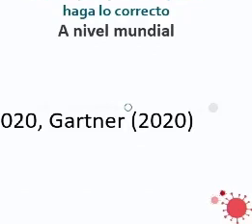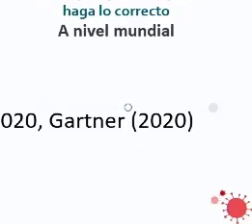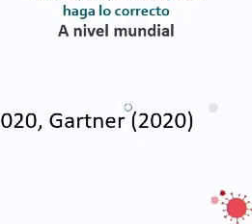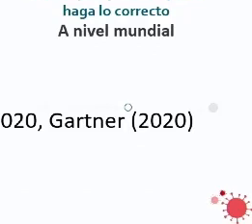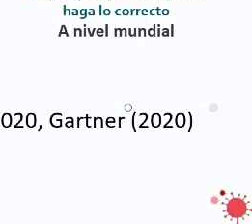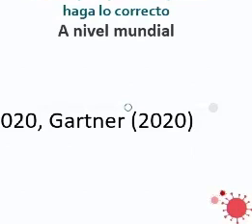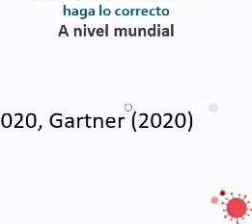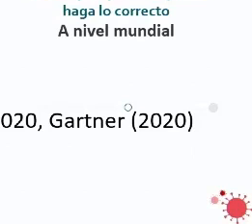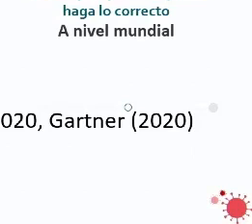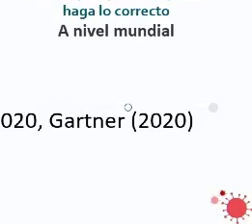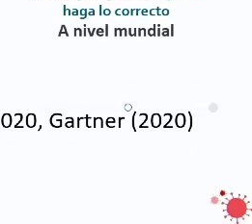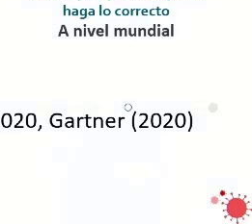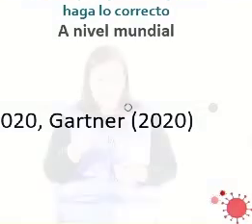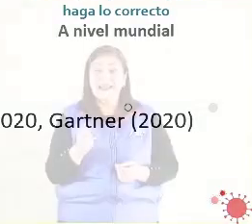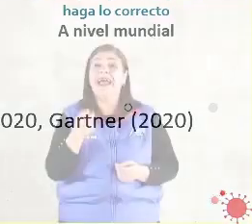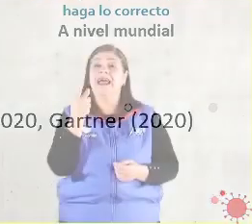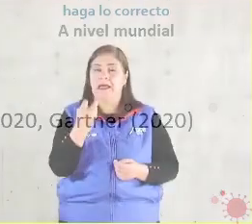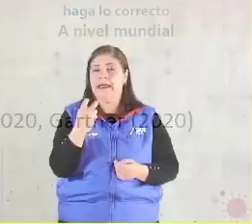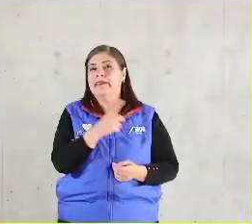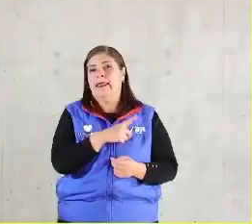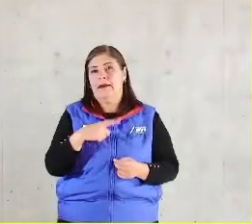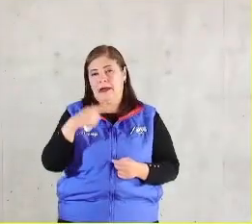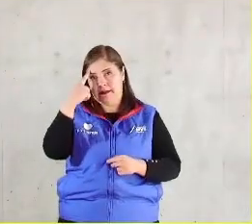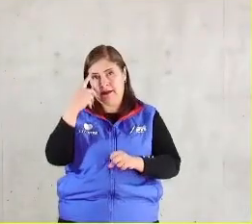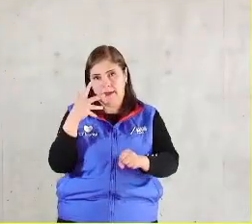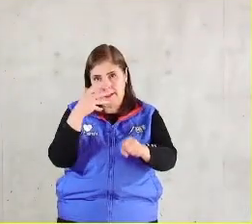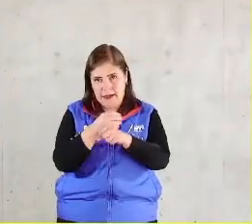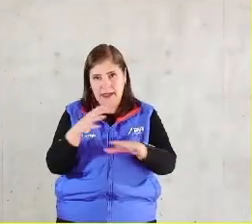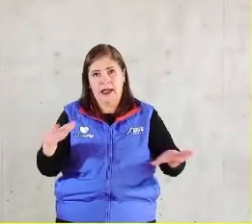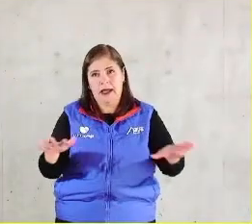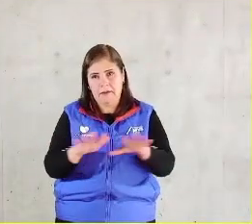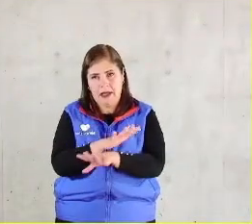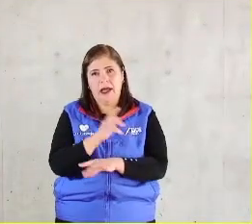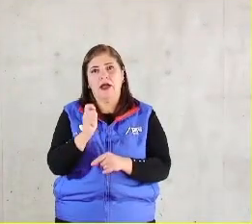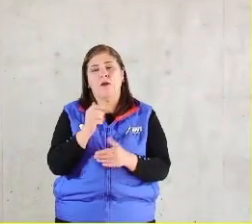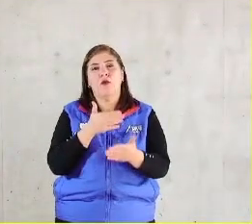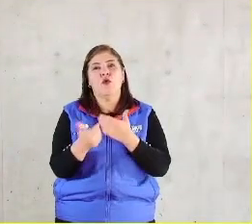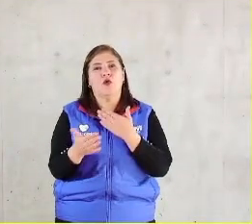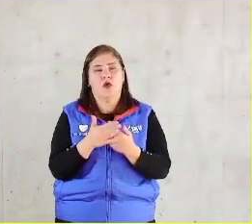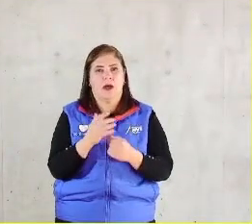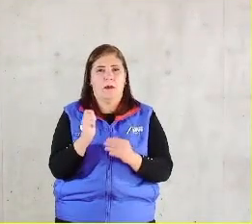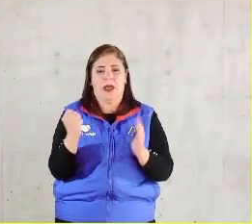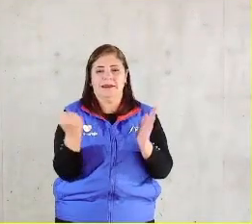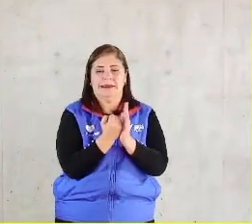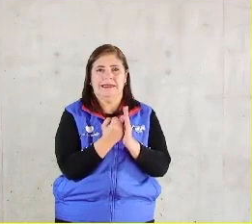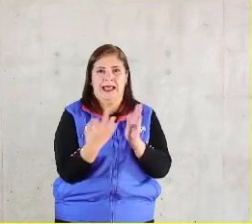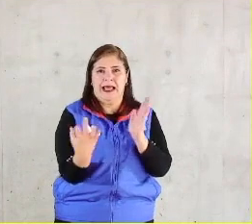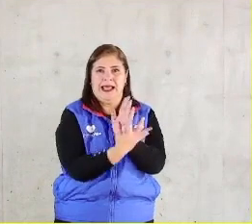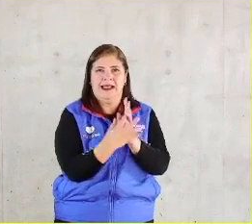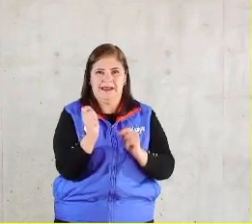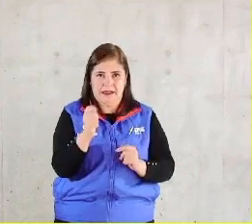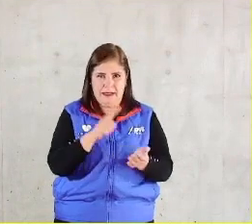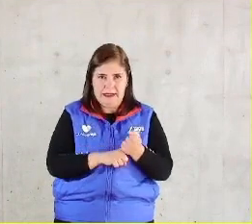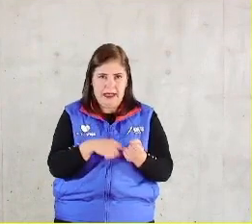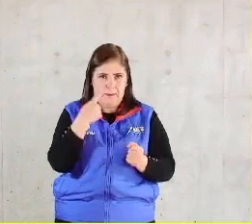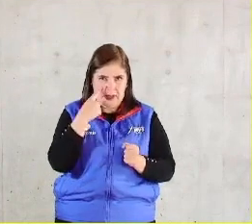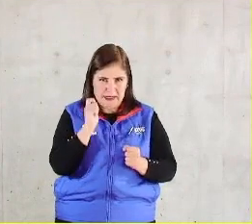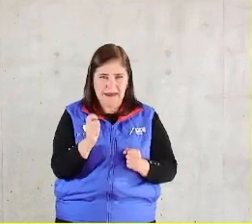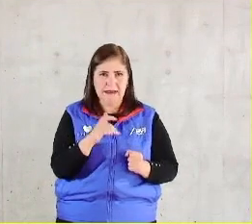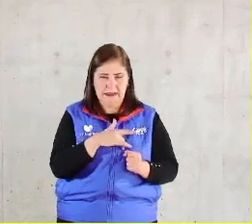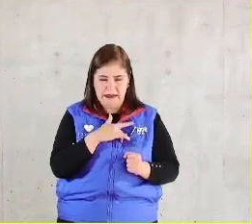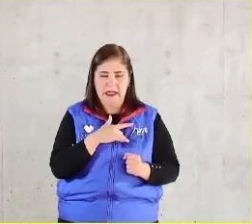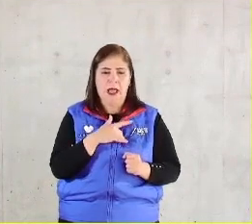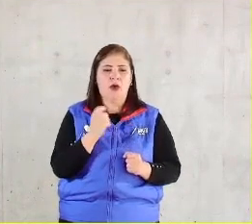Esas son las razones por las que teníamos que cambiar el modelo del distintivo, por nuestros grupos de interés y